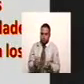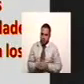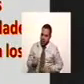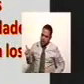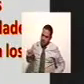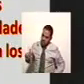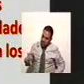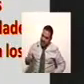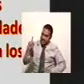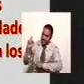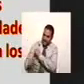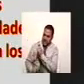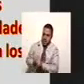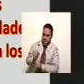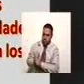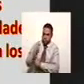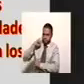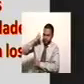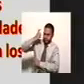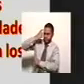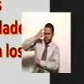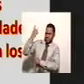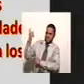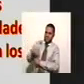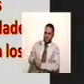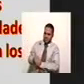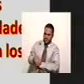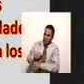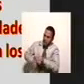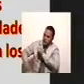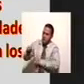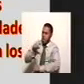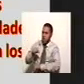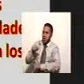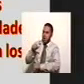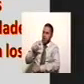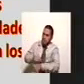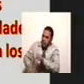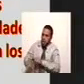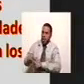gobierno. ¿Dónde está el piloto?